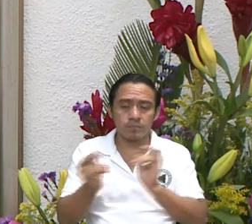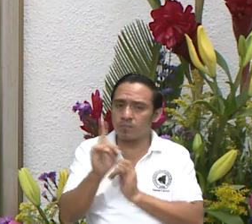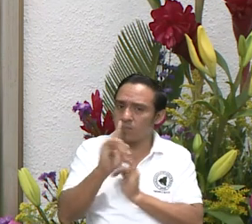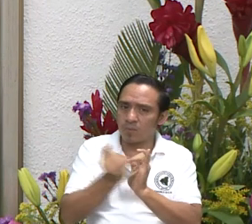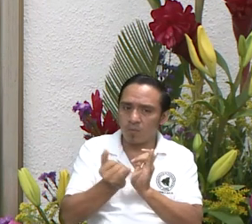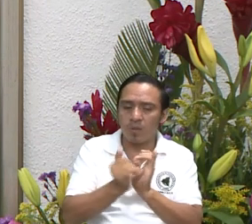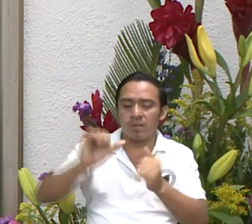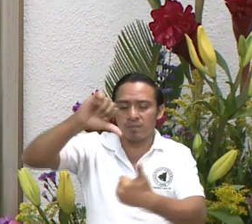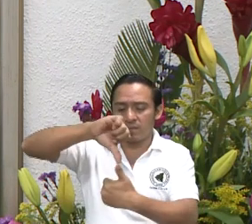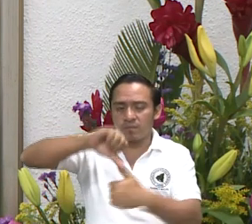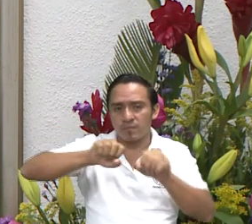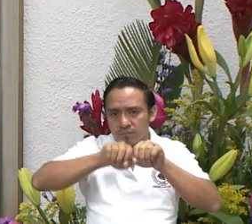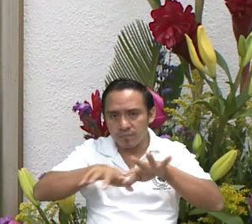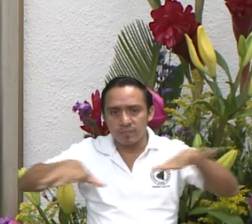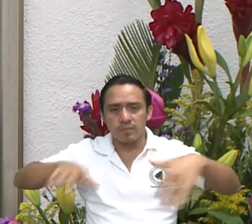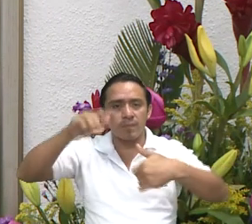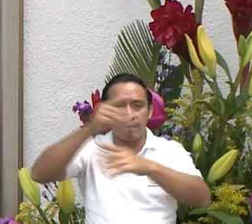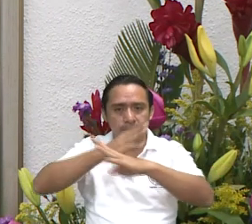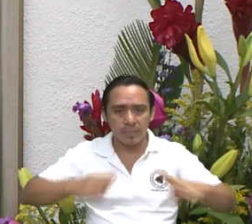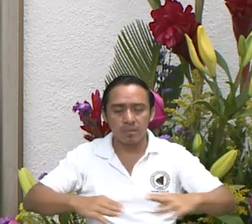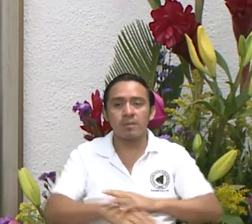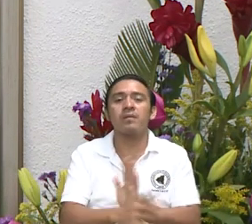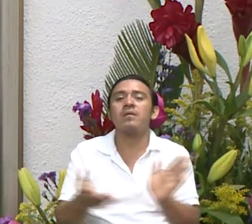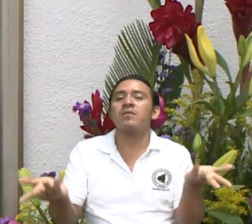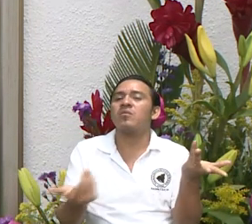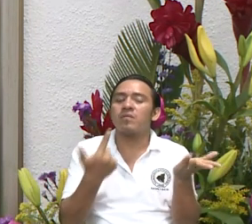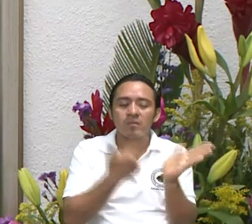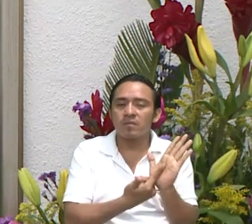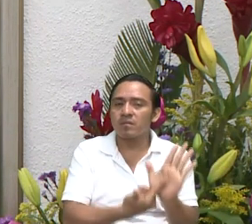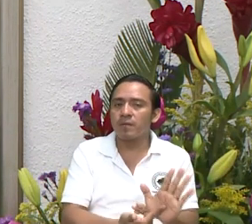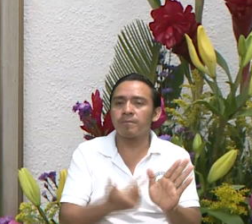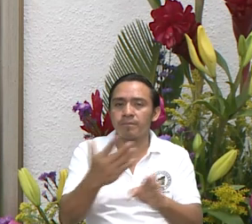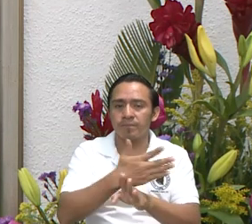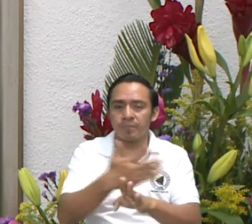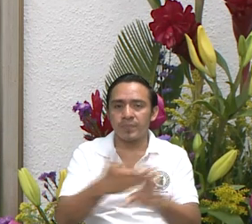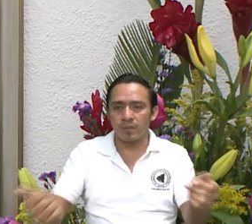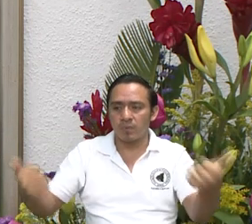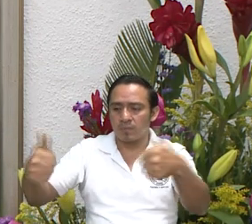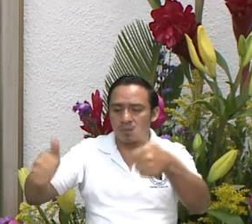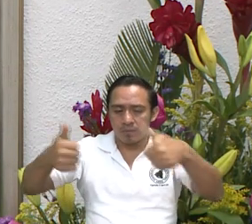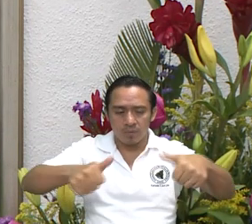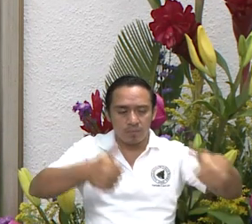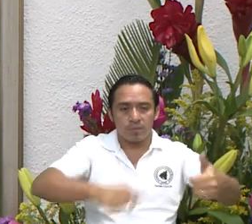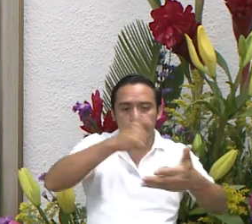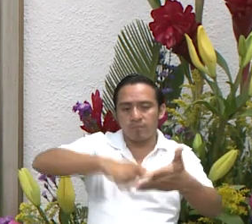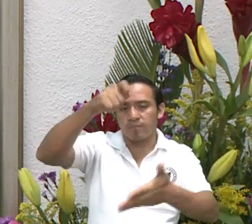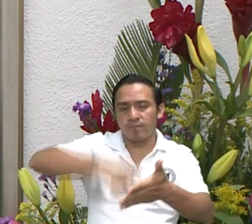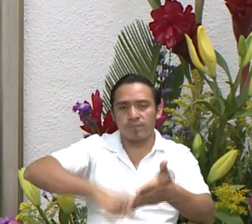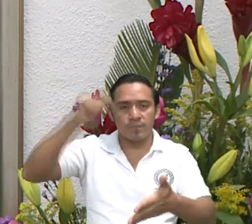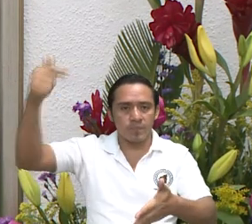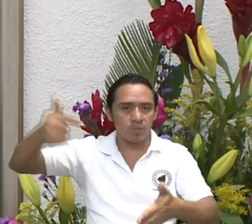en la región centroamericana, hecho que se demuestra en los distintos acuerdos firmados por el